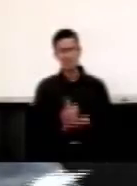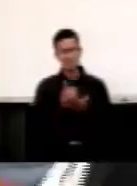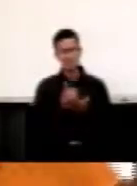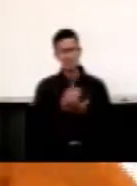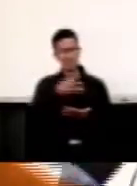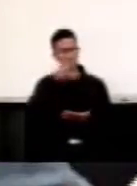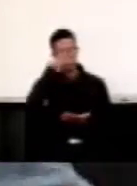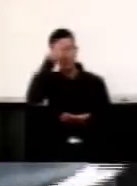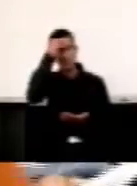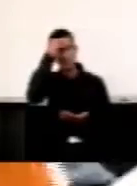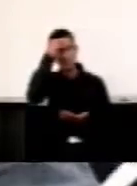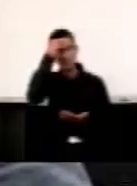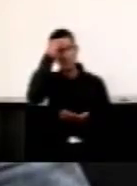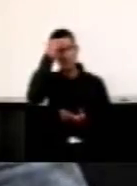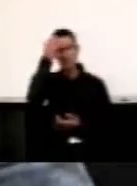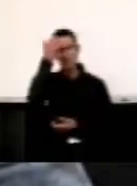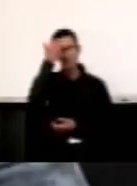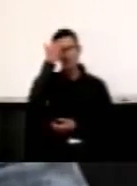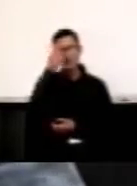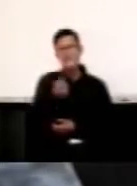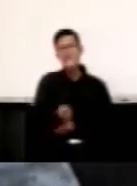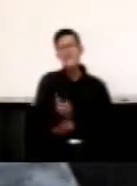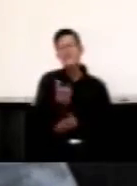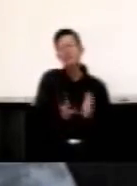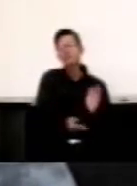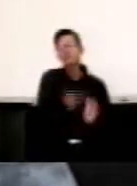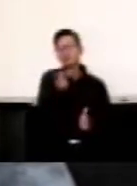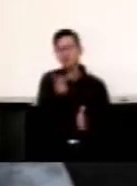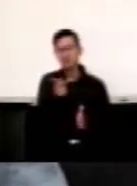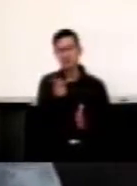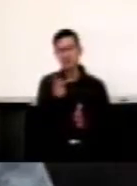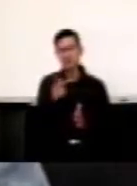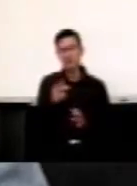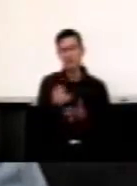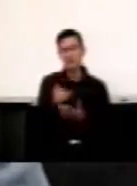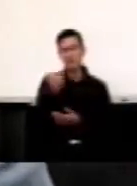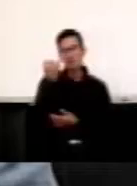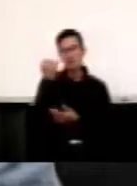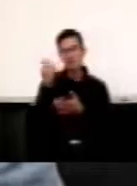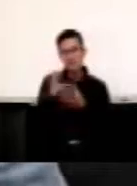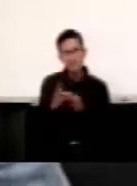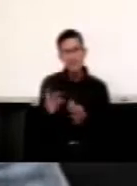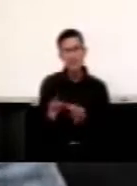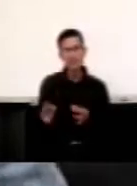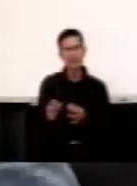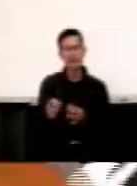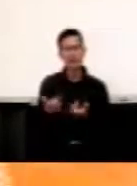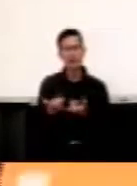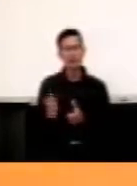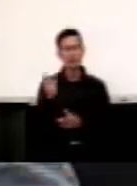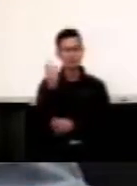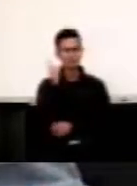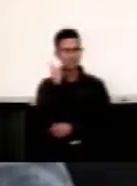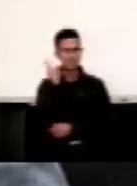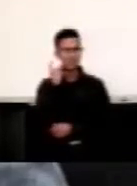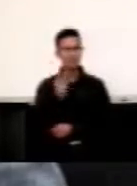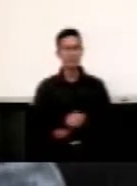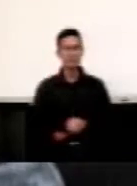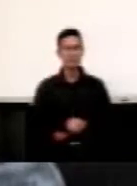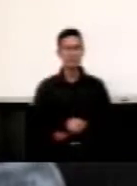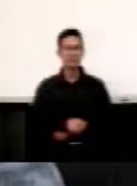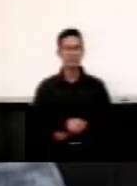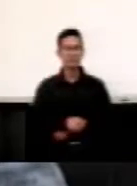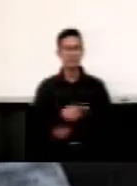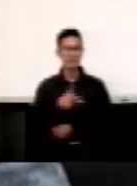conocer quienes se acercan por primera vez a la teoría de los sistemas de partidos, pero también al análisis